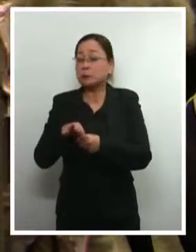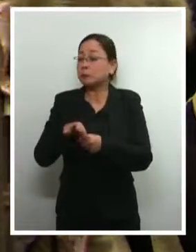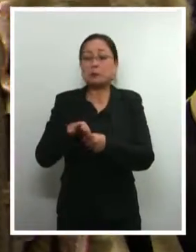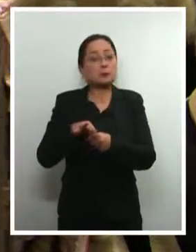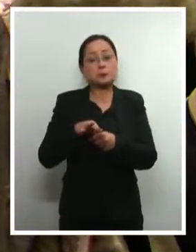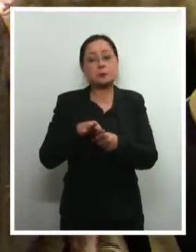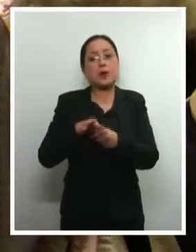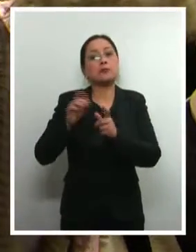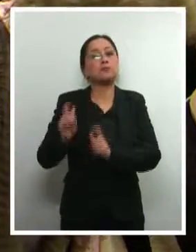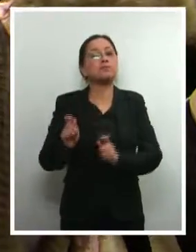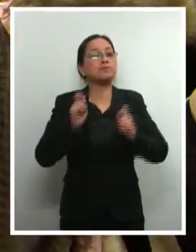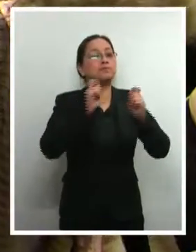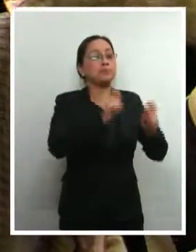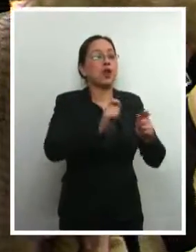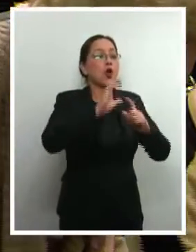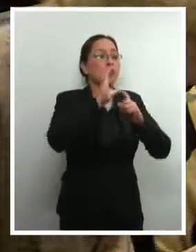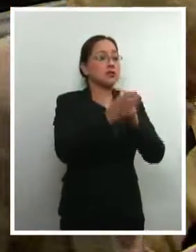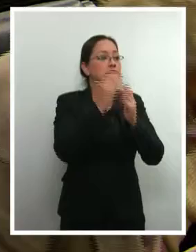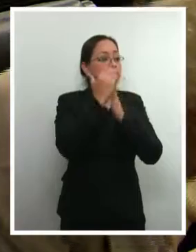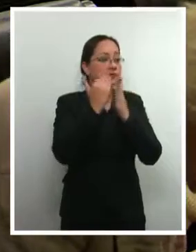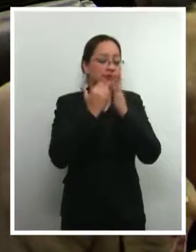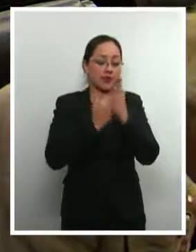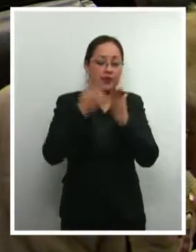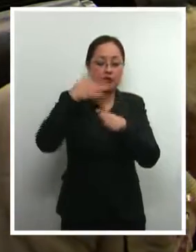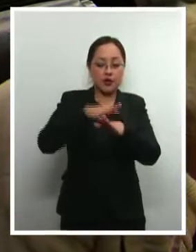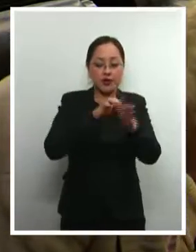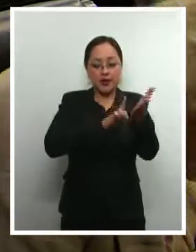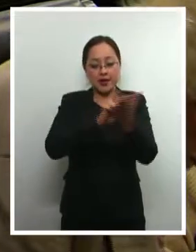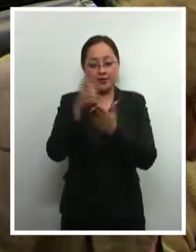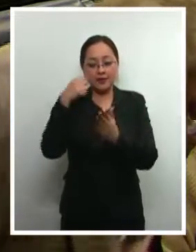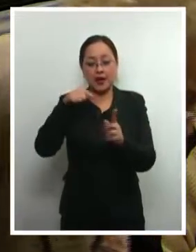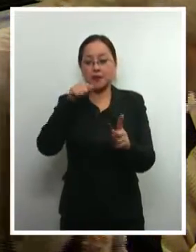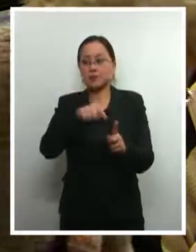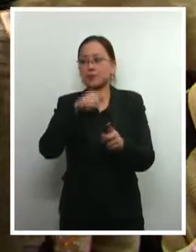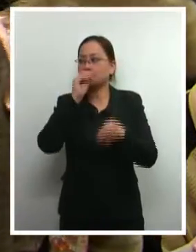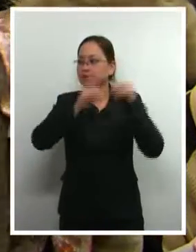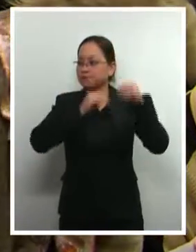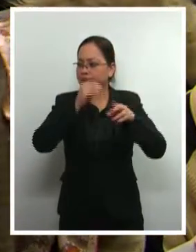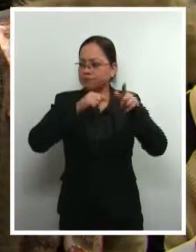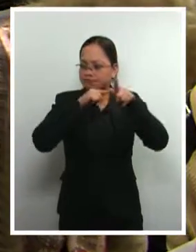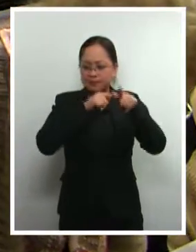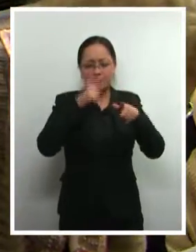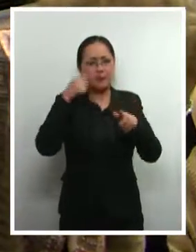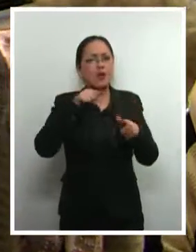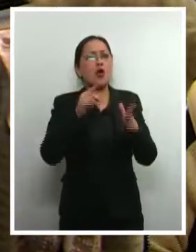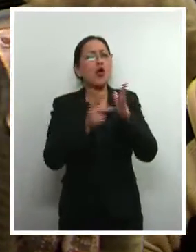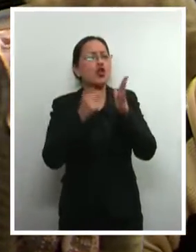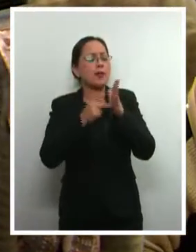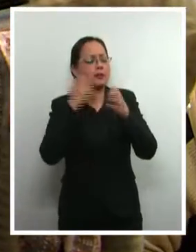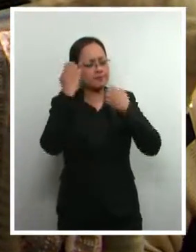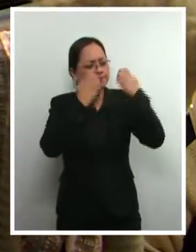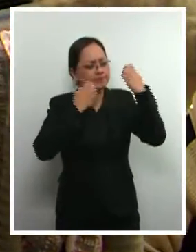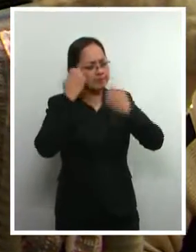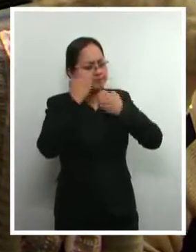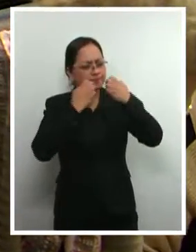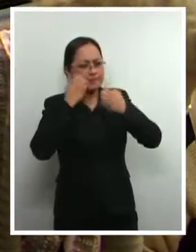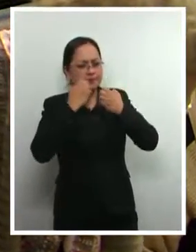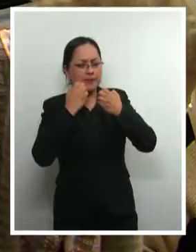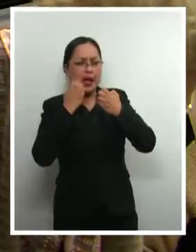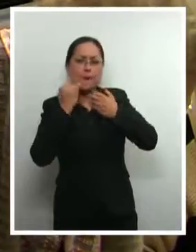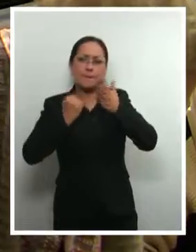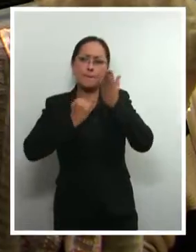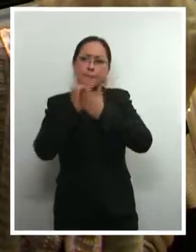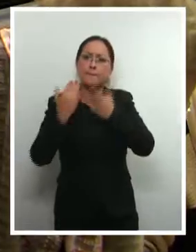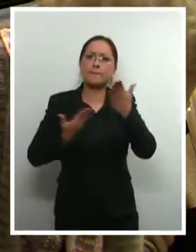turnó nuevamente a la Comisión de Carta de Derechos, que es la comisión dictaminadora, para que nuevamente lo analice y emita